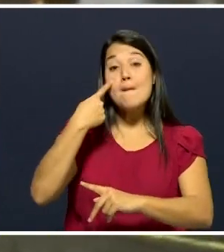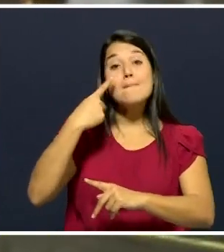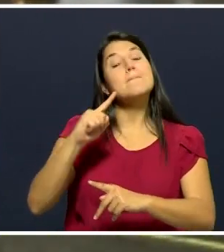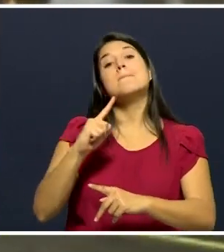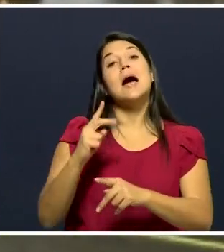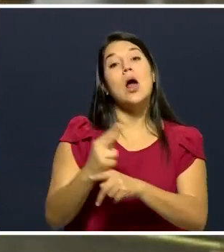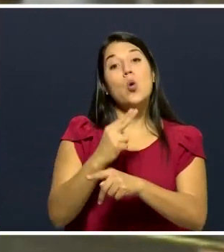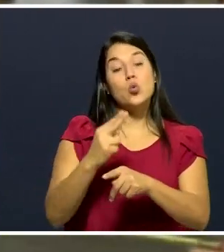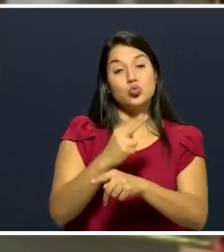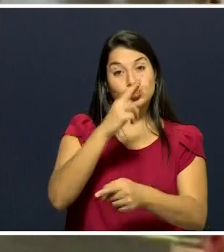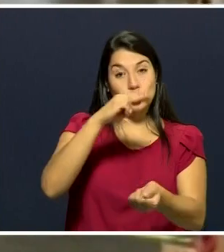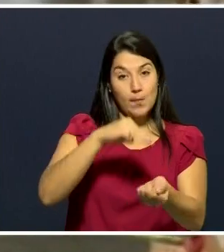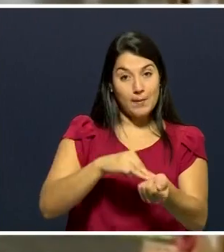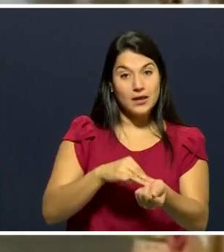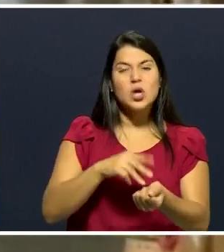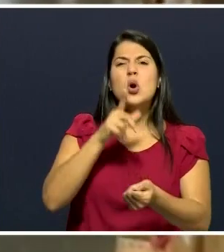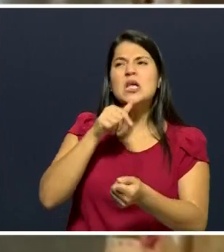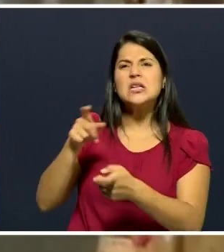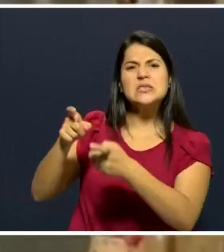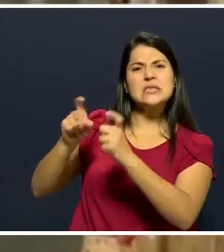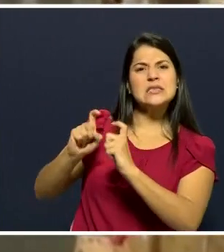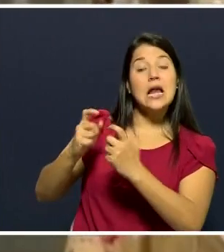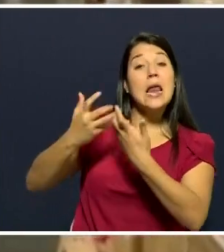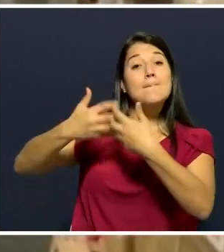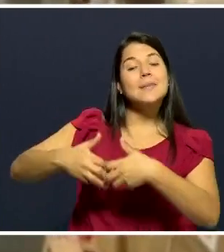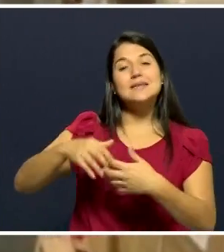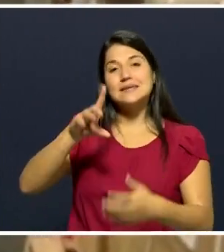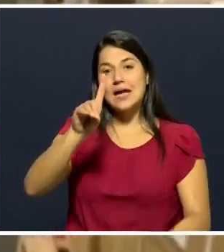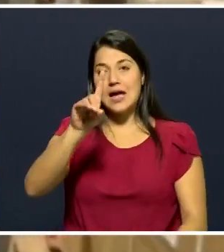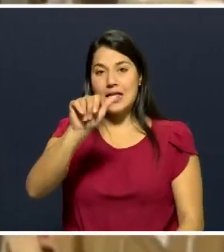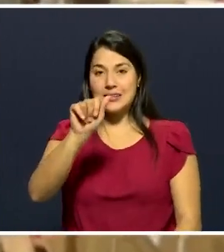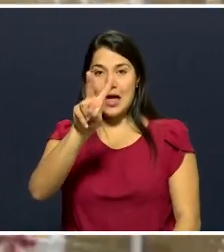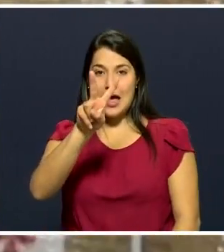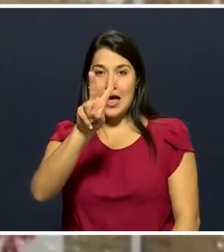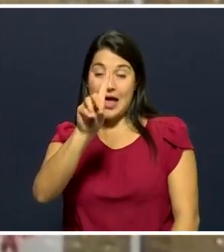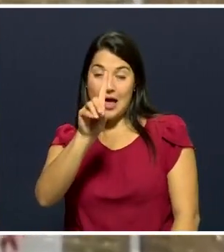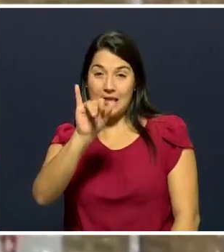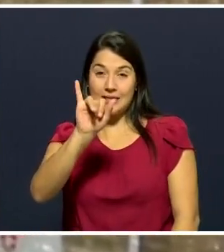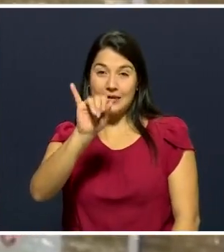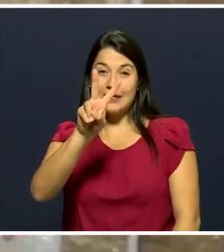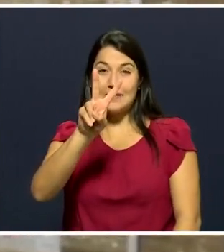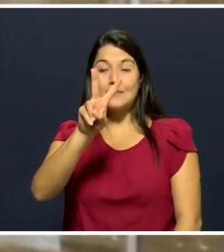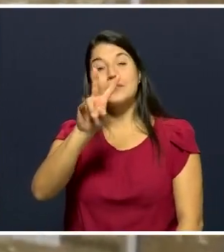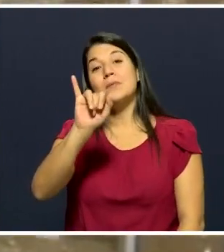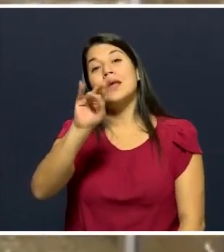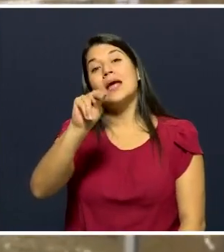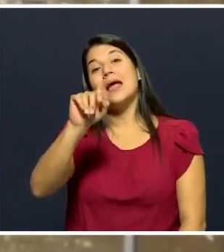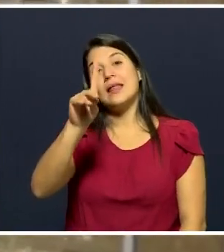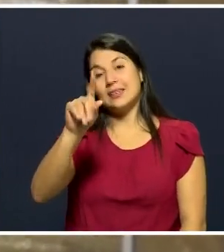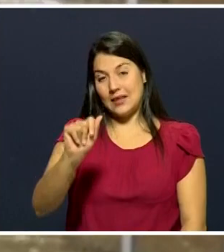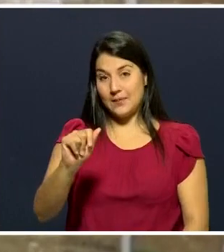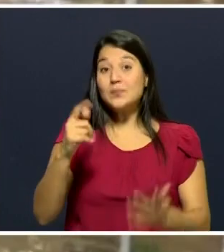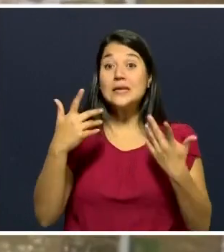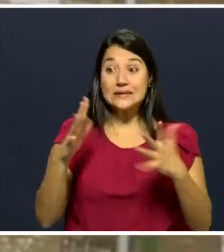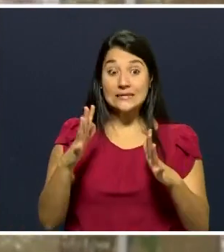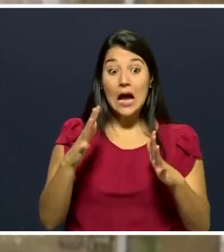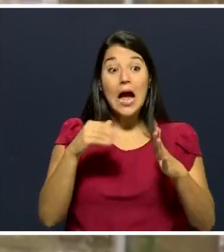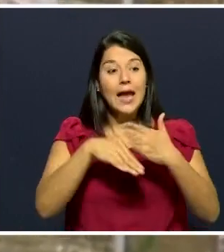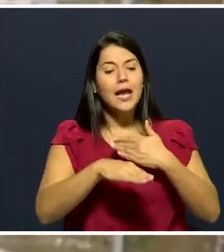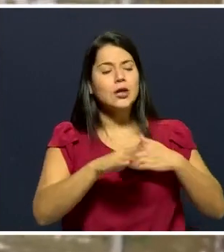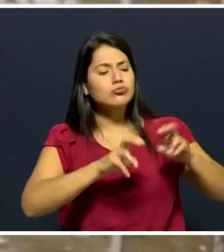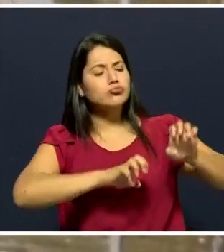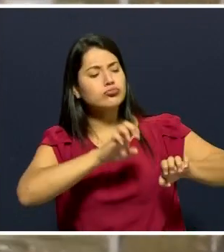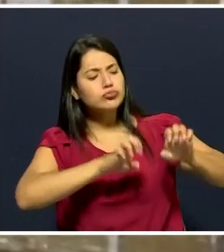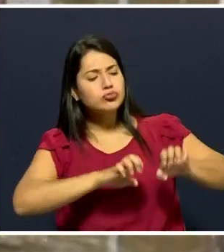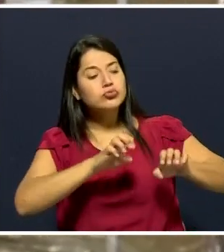esta semana por la compañía Da Vivienda. El material ya se encuentra en proceso de control de calidad y pasará a las bodegas de la Caja Costarricense